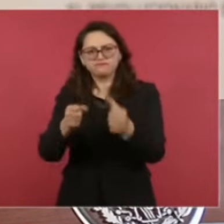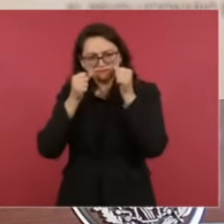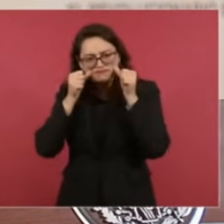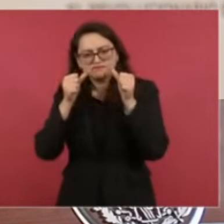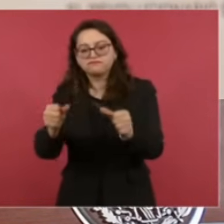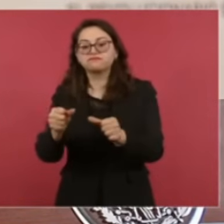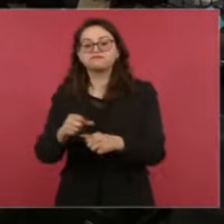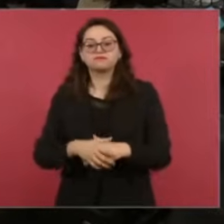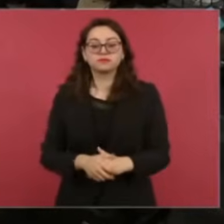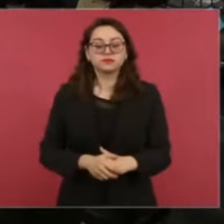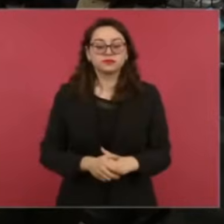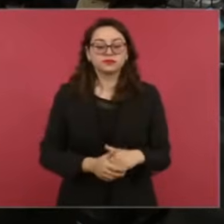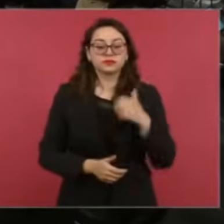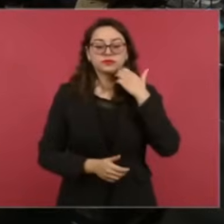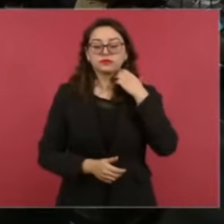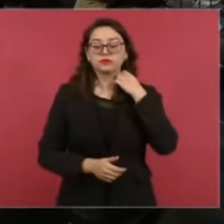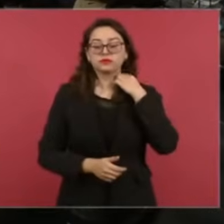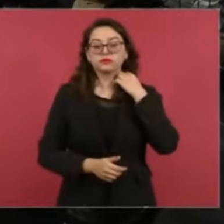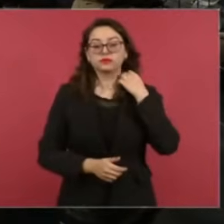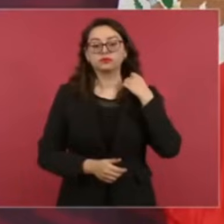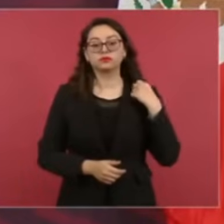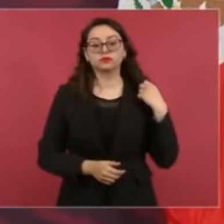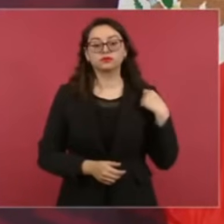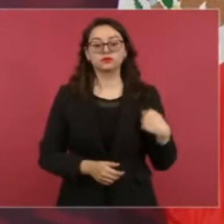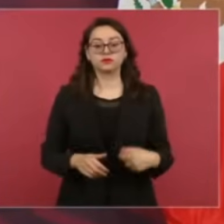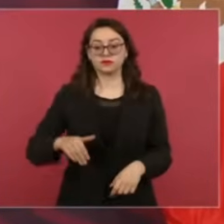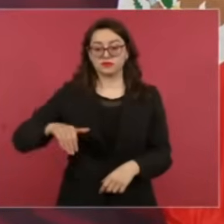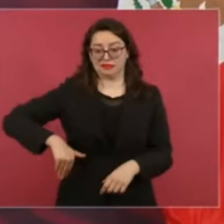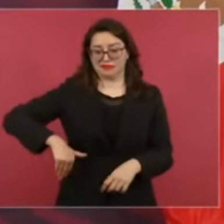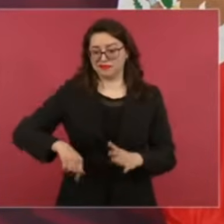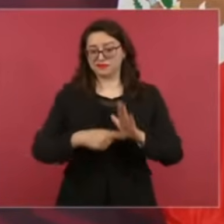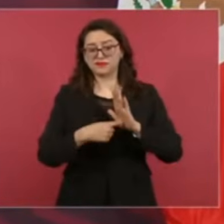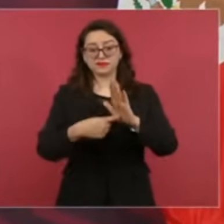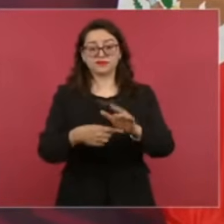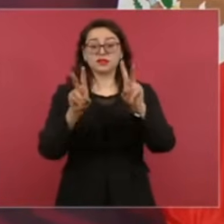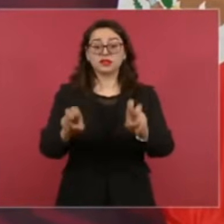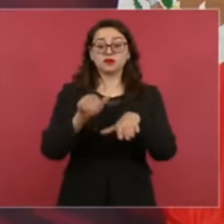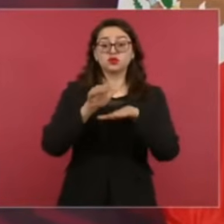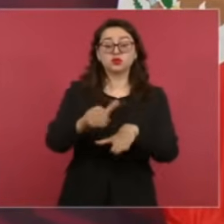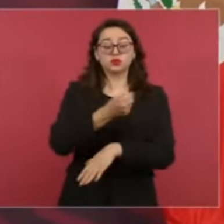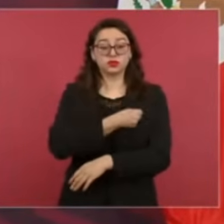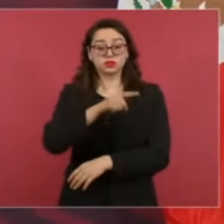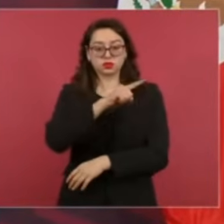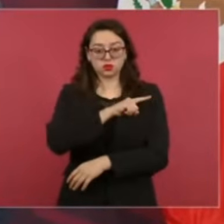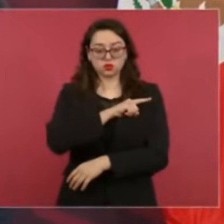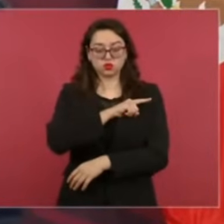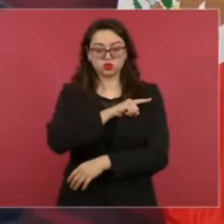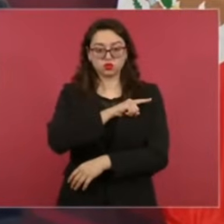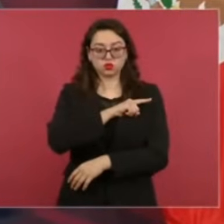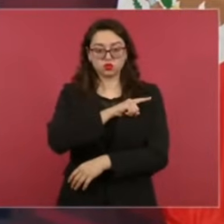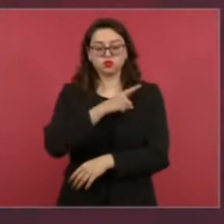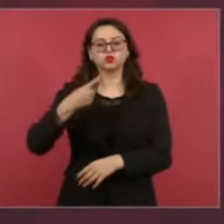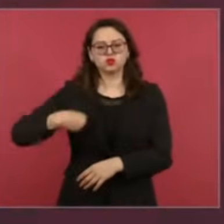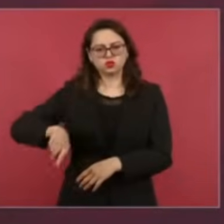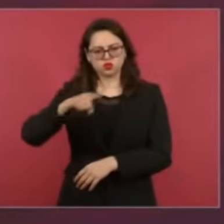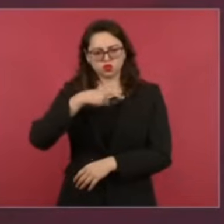Acabamos de dar a conocer lo de salud. Dijimos, vamos a tener el mejor sistema de